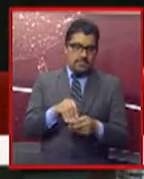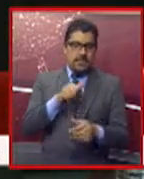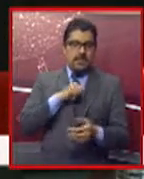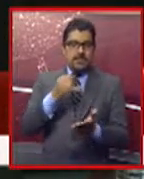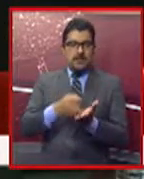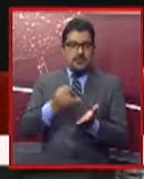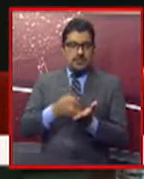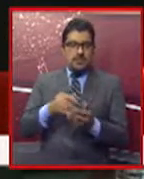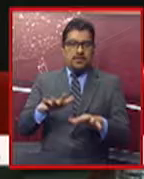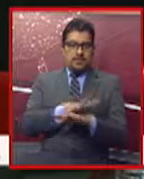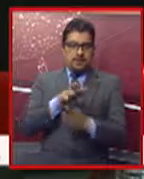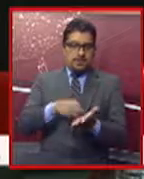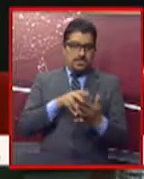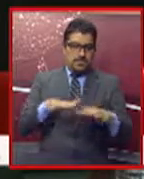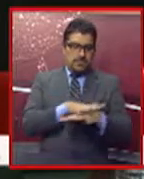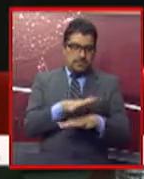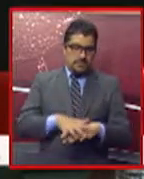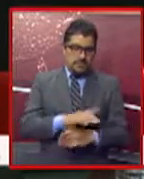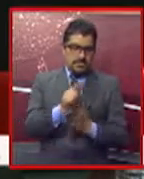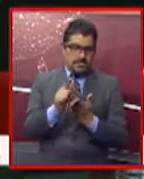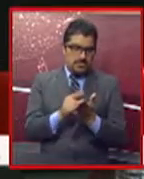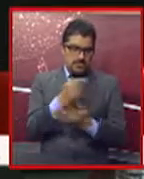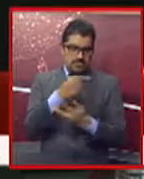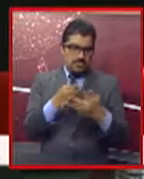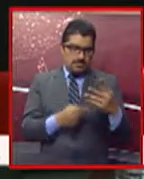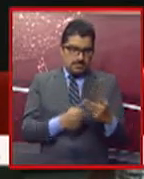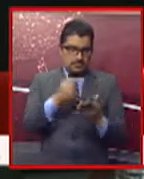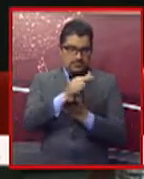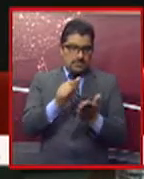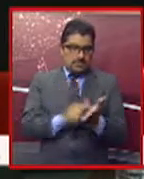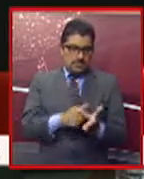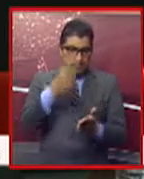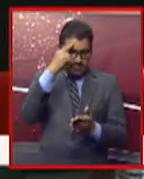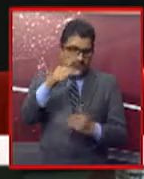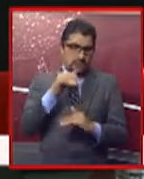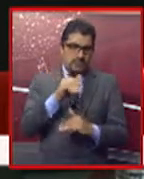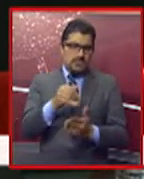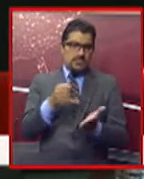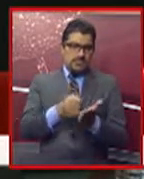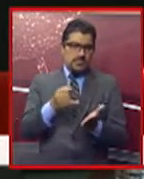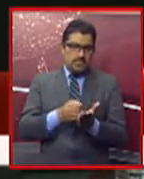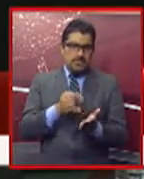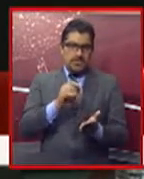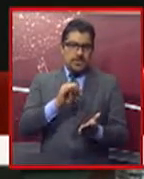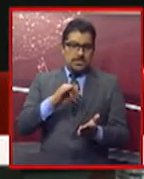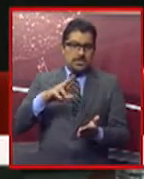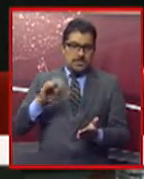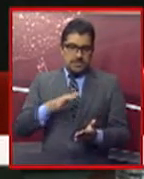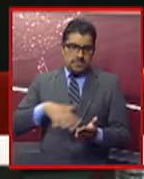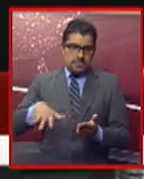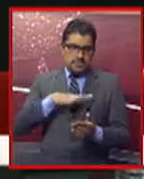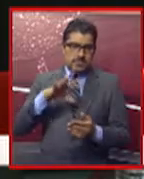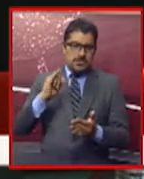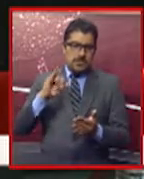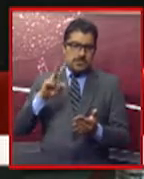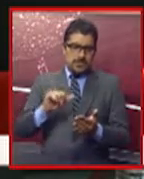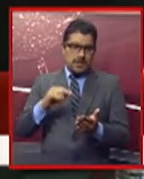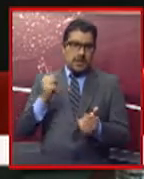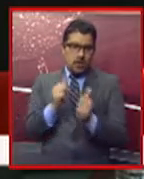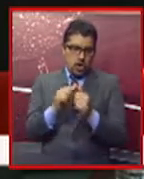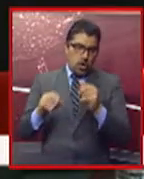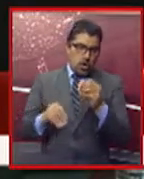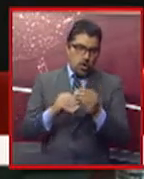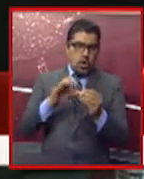por el que se reforman, adicionan y derogan diversas disposiciones de la Ley del Impuesto sobre la Renta, de la Ley del Impuesto al Valor Agregado, del Código Fiscal